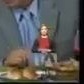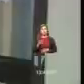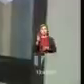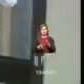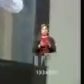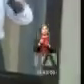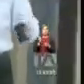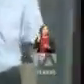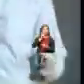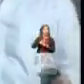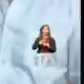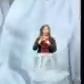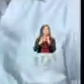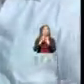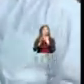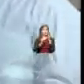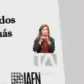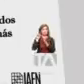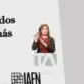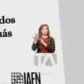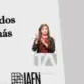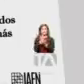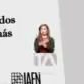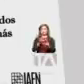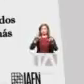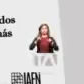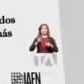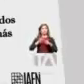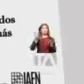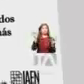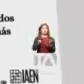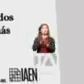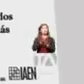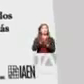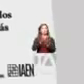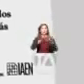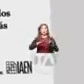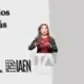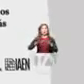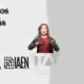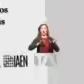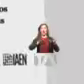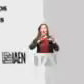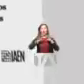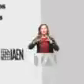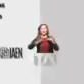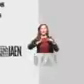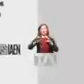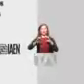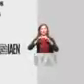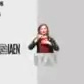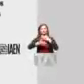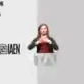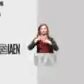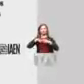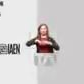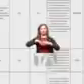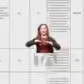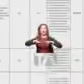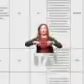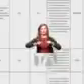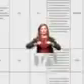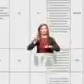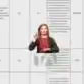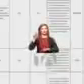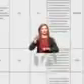que revocó la orden de prisión contra Galo P., uno de los exfuncionarios de SECOM procesados por peculado. Su nombre además aparece en un informe de